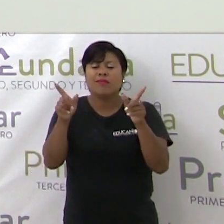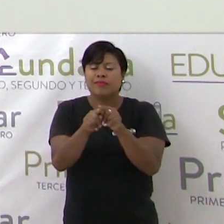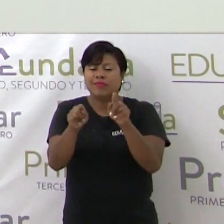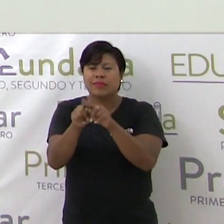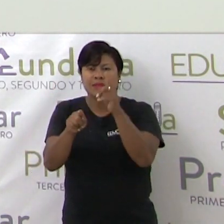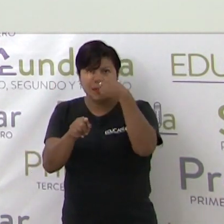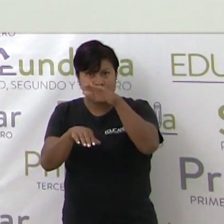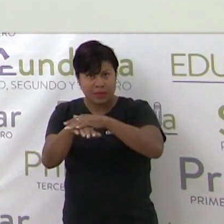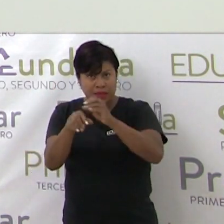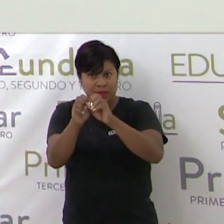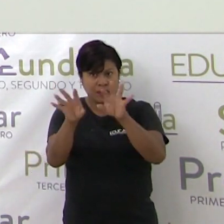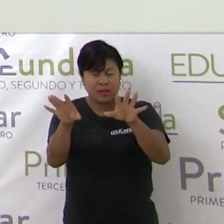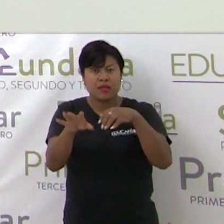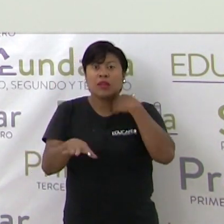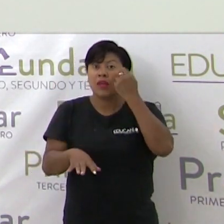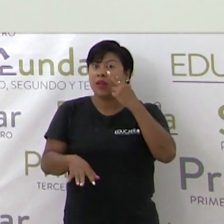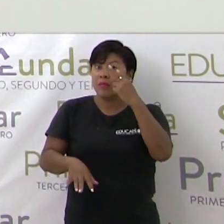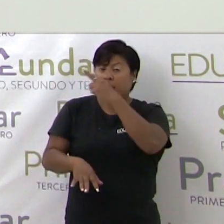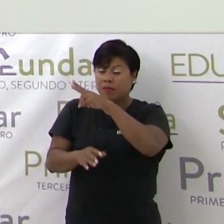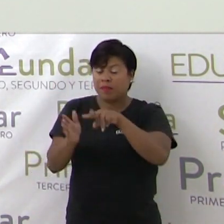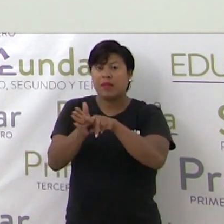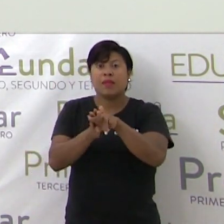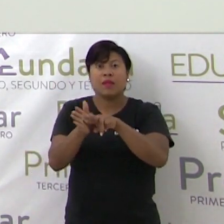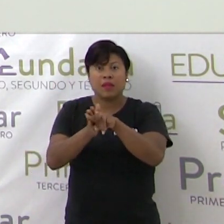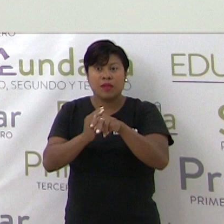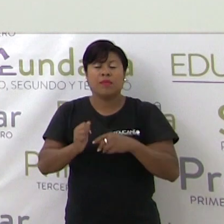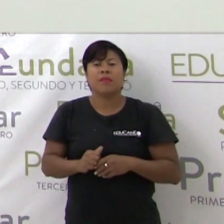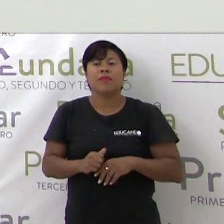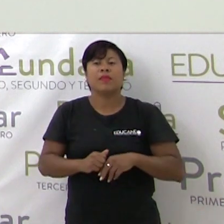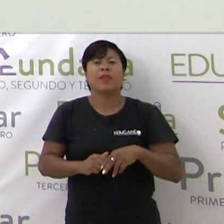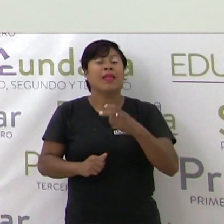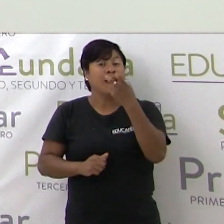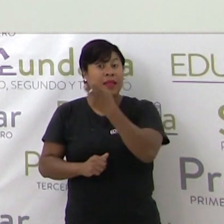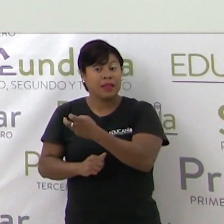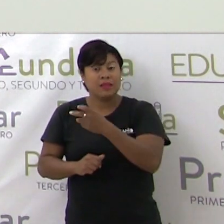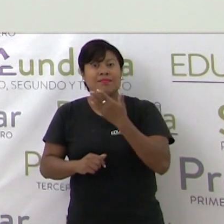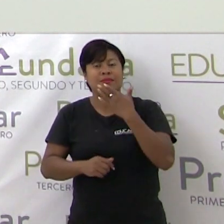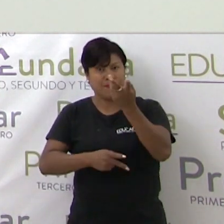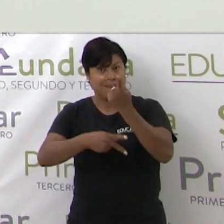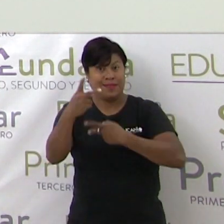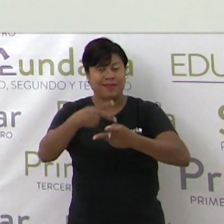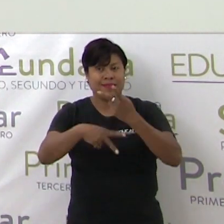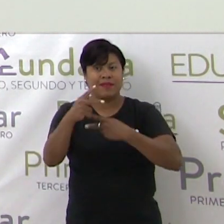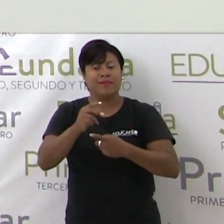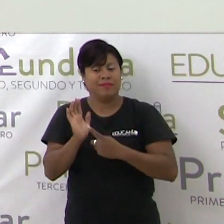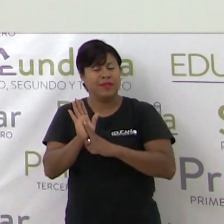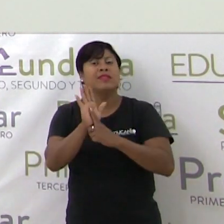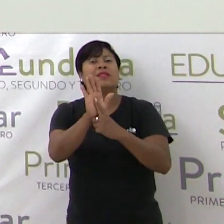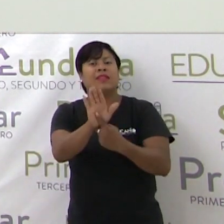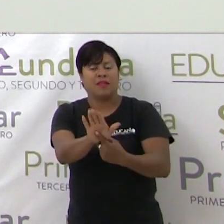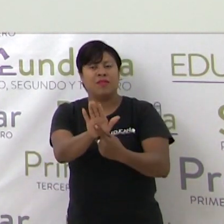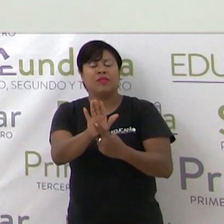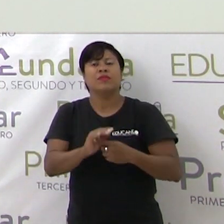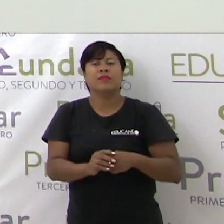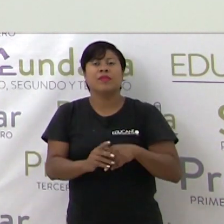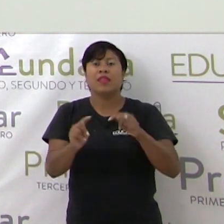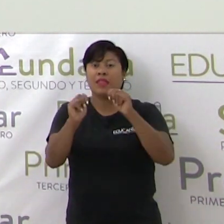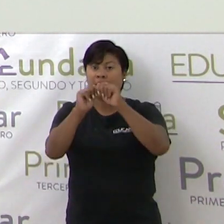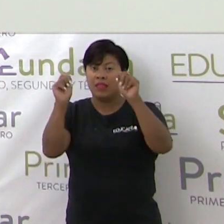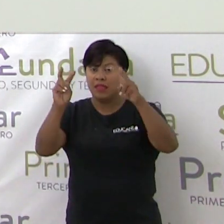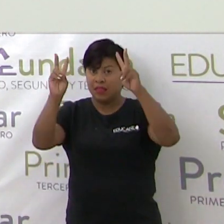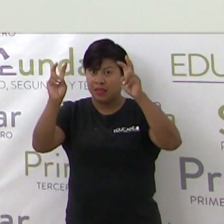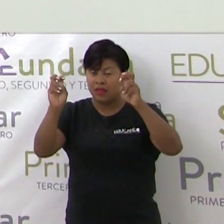quede claro. Lo primero, quiero que vean el video en el que damos la bienvenida, presentamos el título